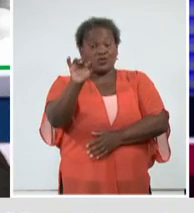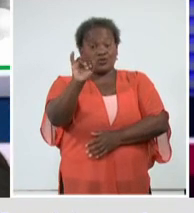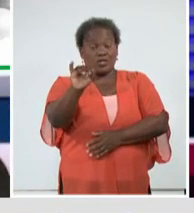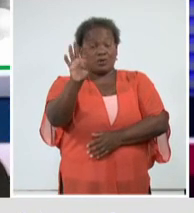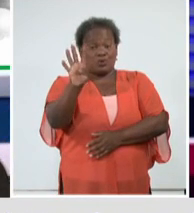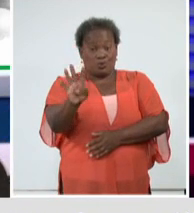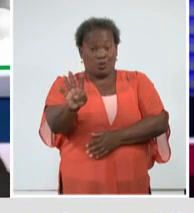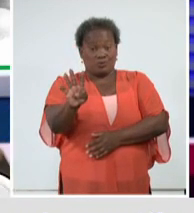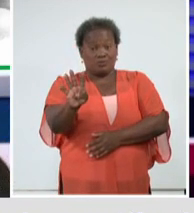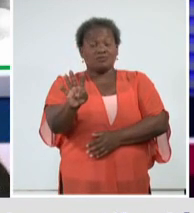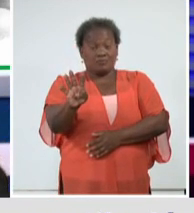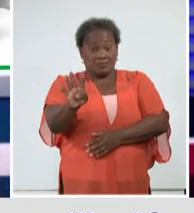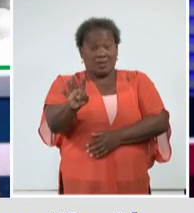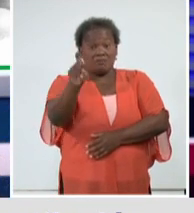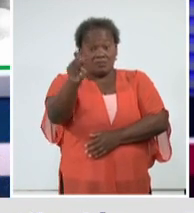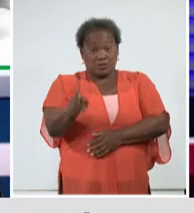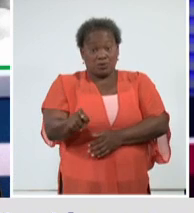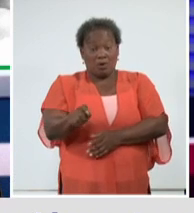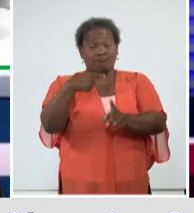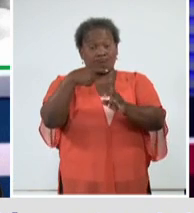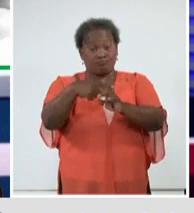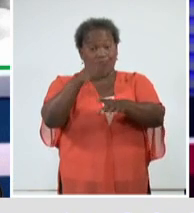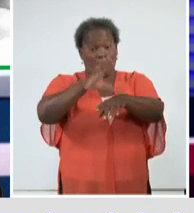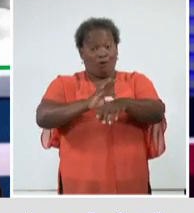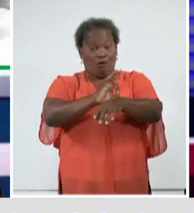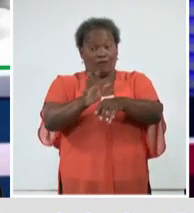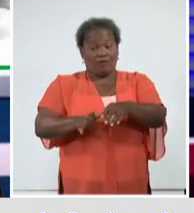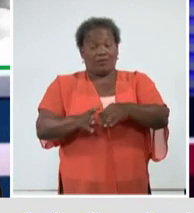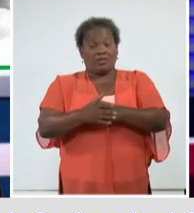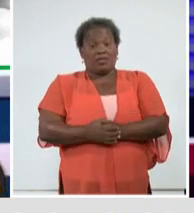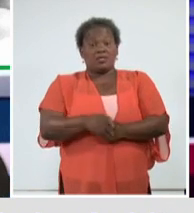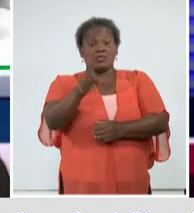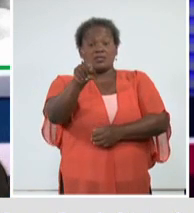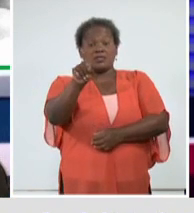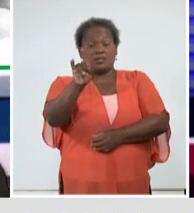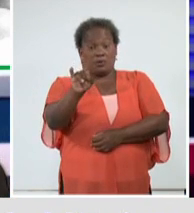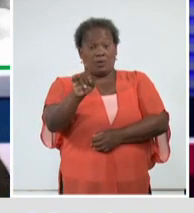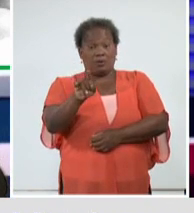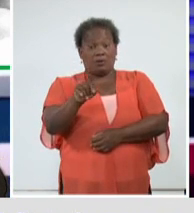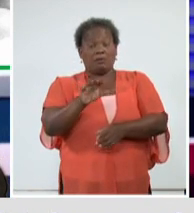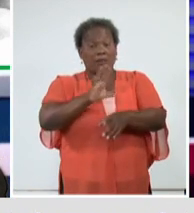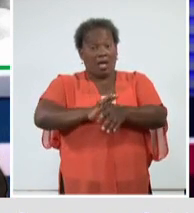8.364 casos positivos a la COVID-19.